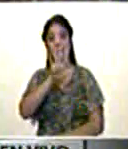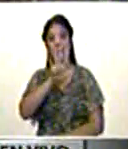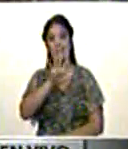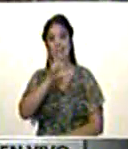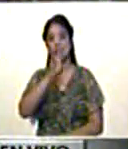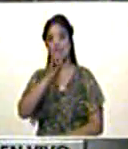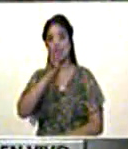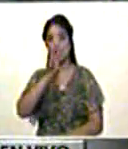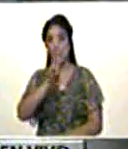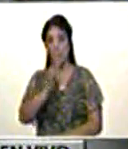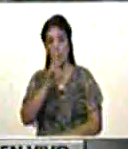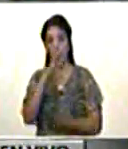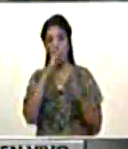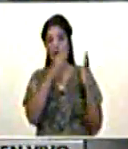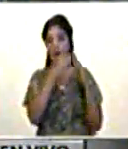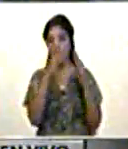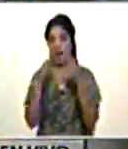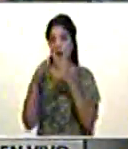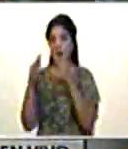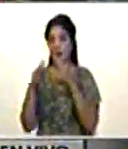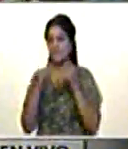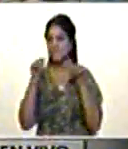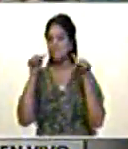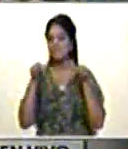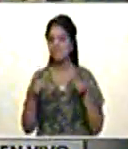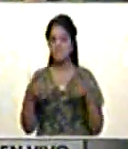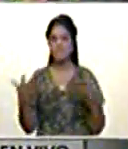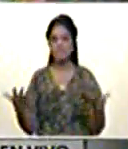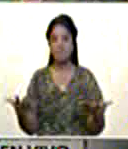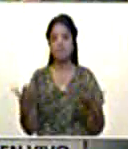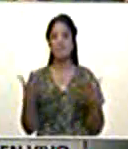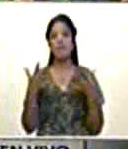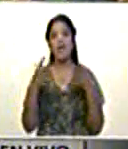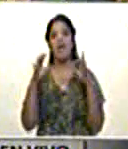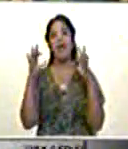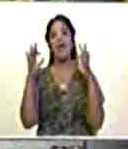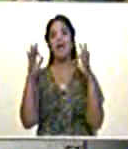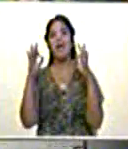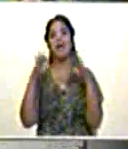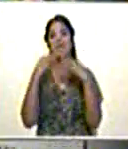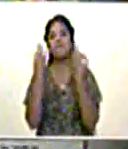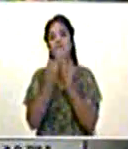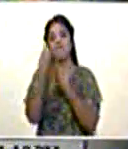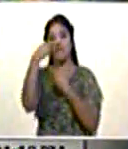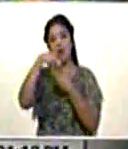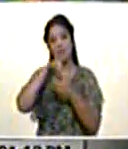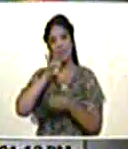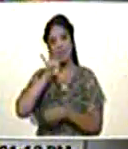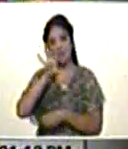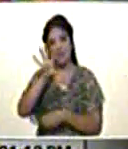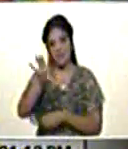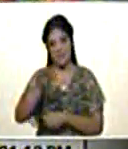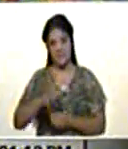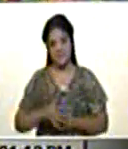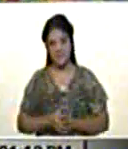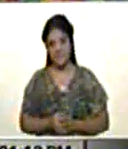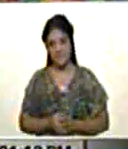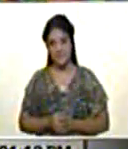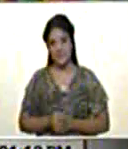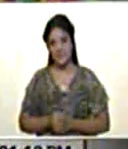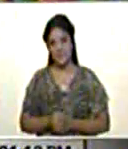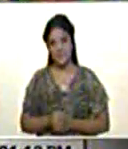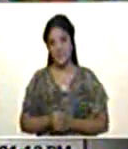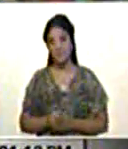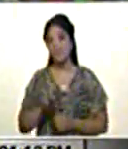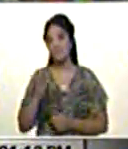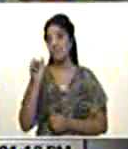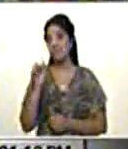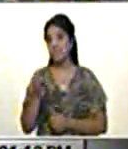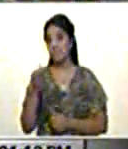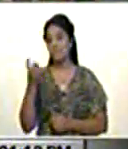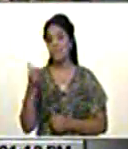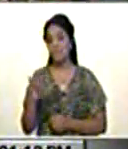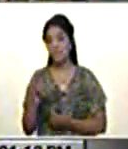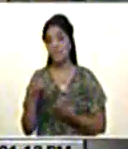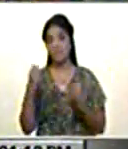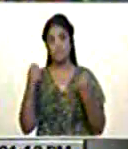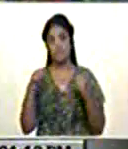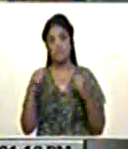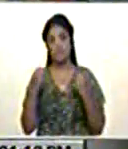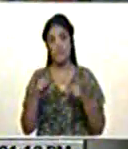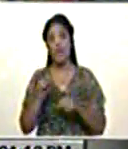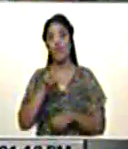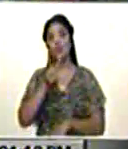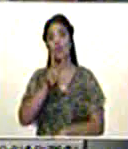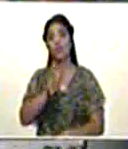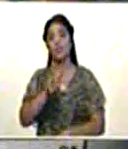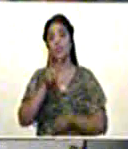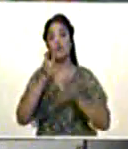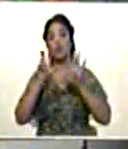742.501 viviendas que ahora se constituyen en hogares de la patria. Con esto tenemos entonces en ejecución